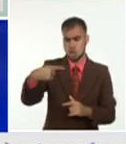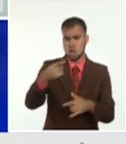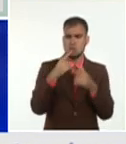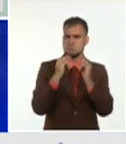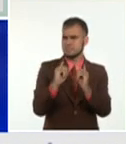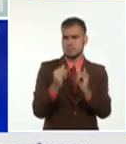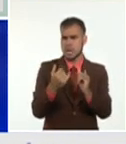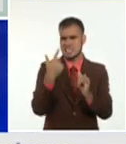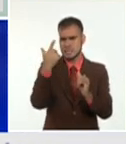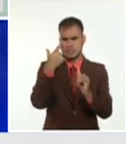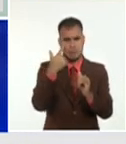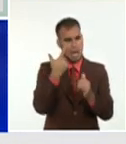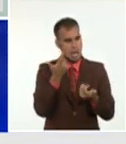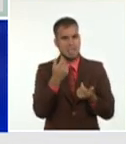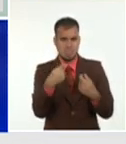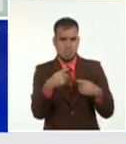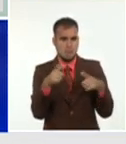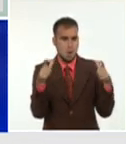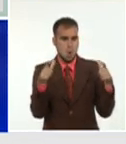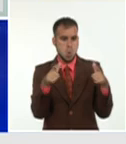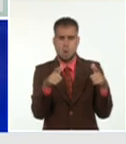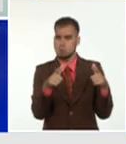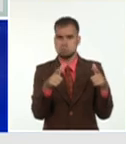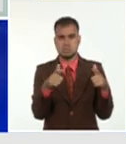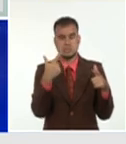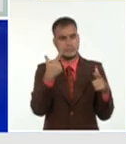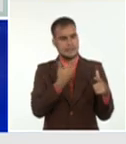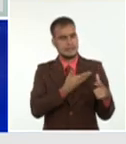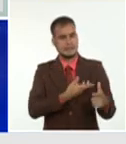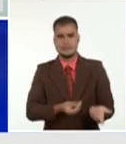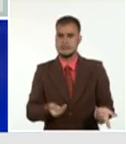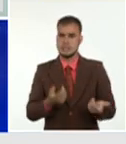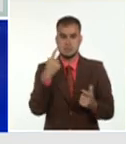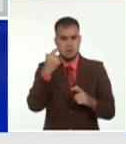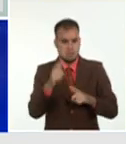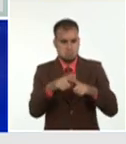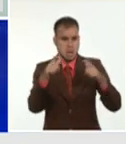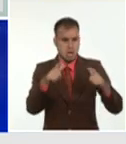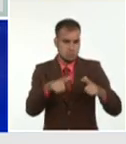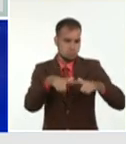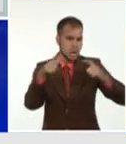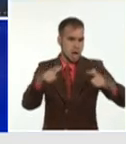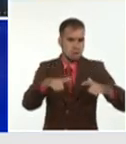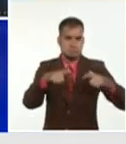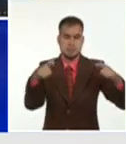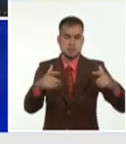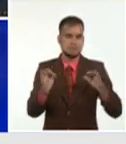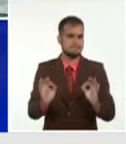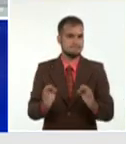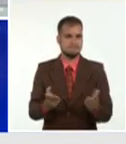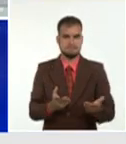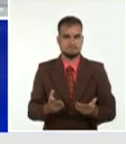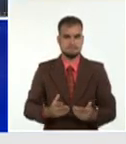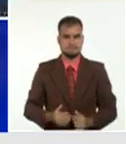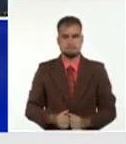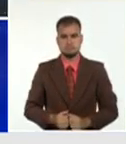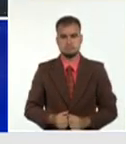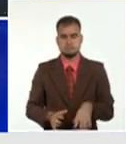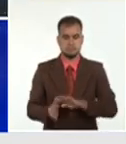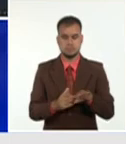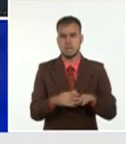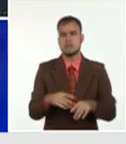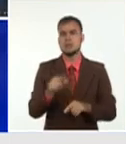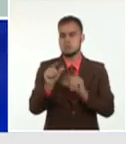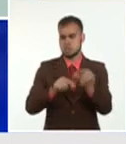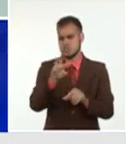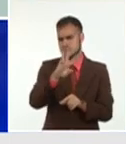disminuir, lo que lamentablemente estamos es aumentando. Ayer 31 casos importados,